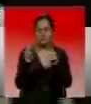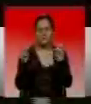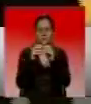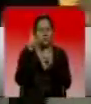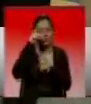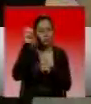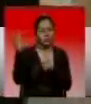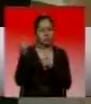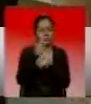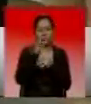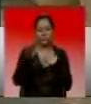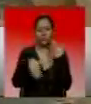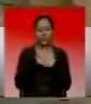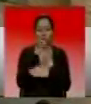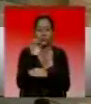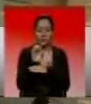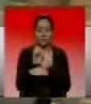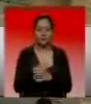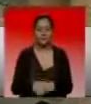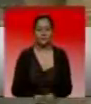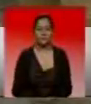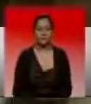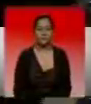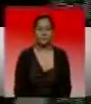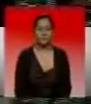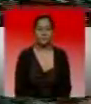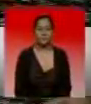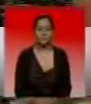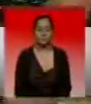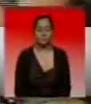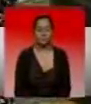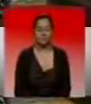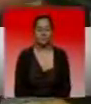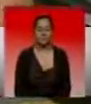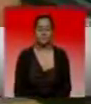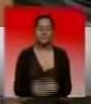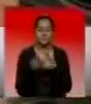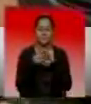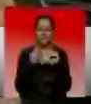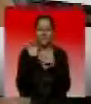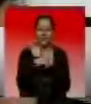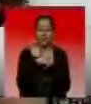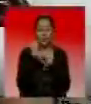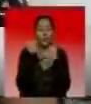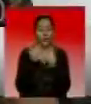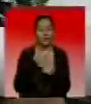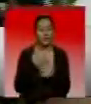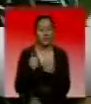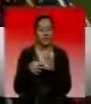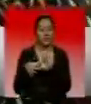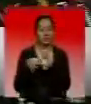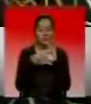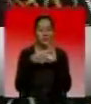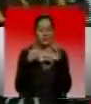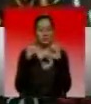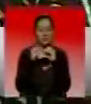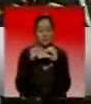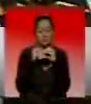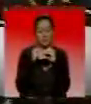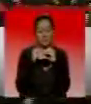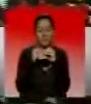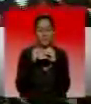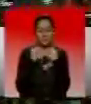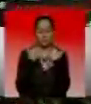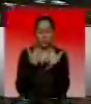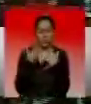esperanza para todo el Ecuador. Ecuador, estamos unidos hoy más que